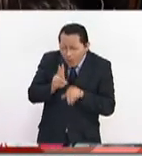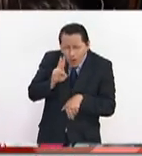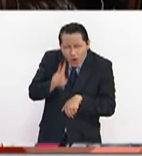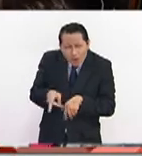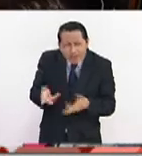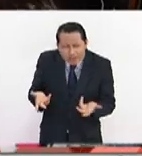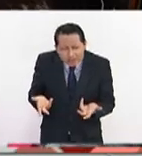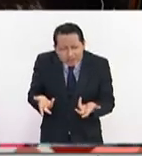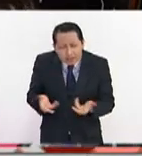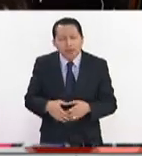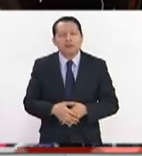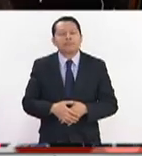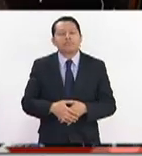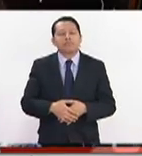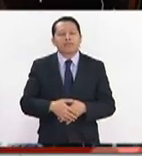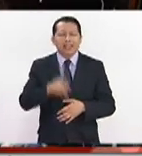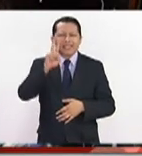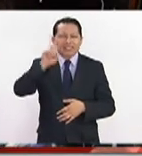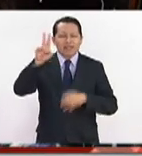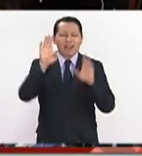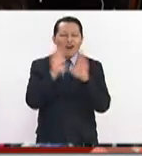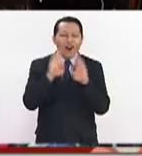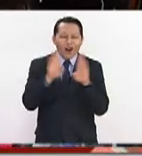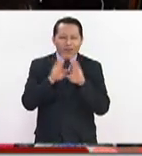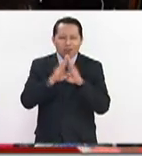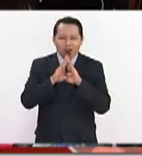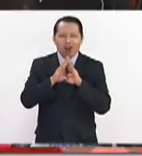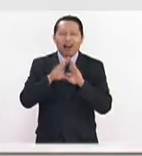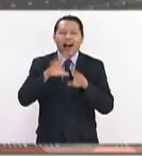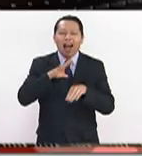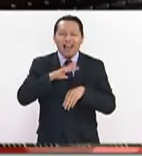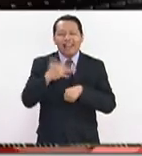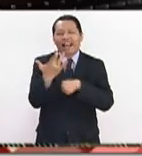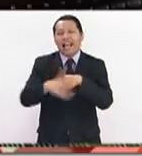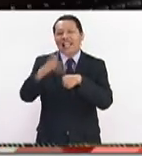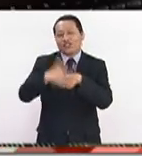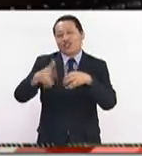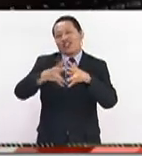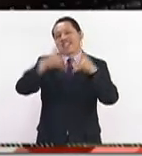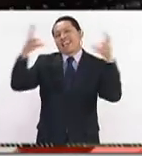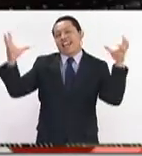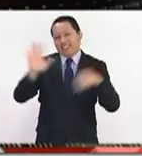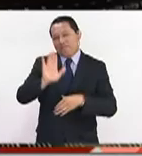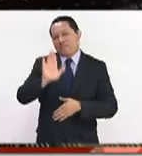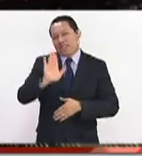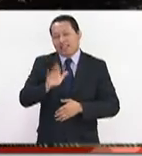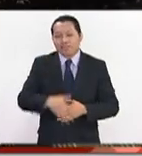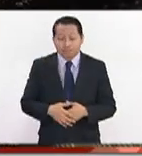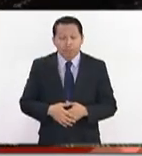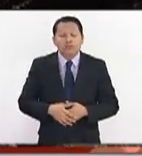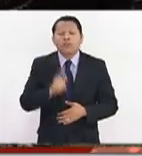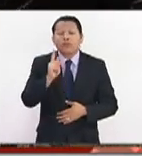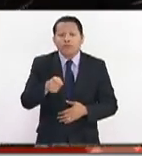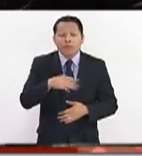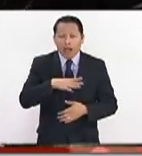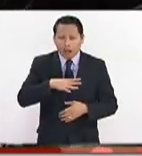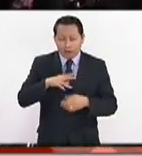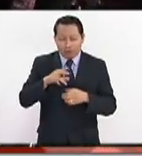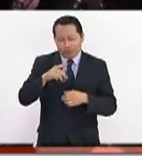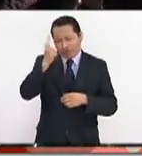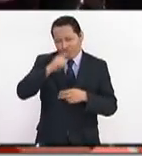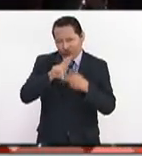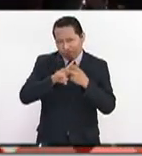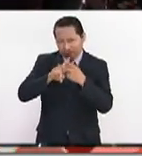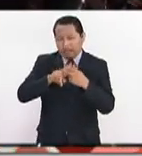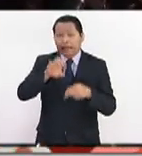se ve? Se ve como si fuera un queso gigante. En la 9ª edición de la Noche de las Estrellas se conmemoró el